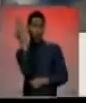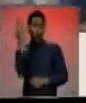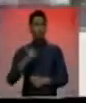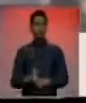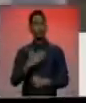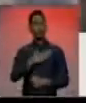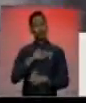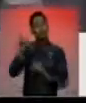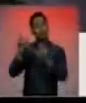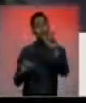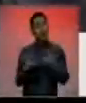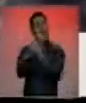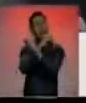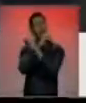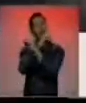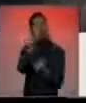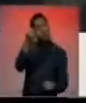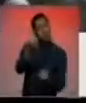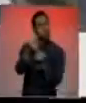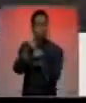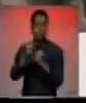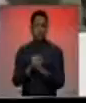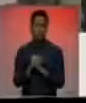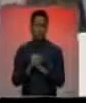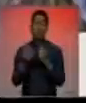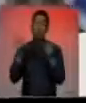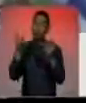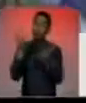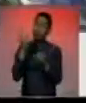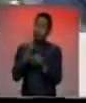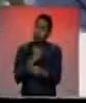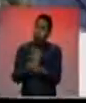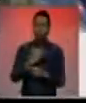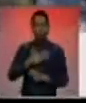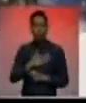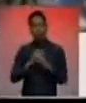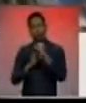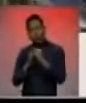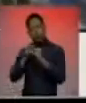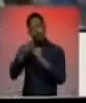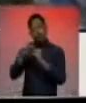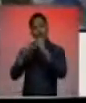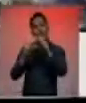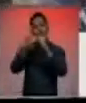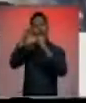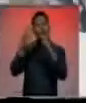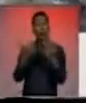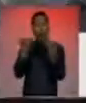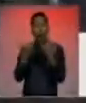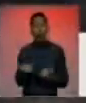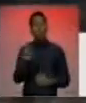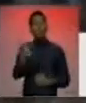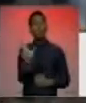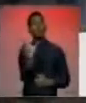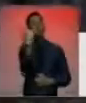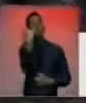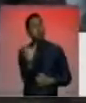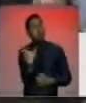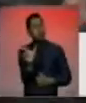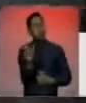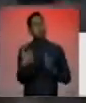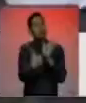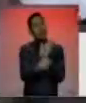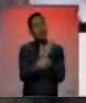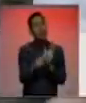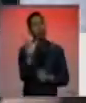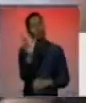los discapacitados. Y es así que llegué poco a poco ir avanzando hasta hoy día que tenga su propia edificación. Pues yo estoy muy agradecido